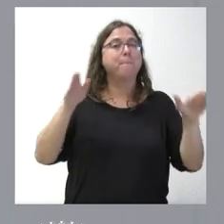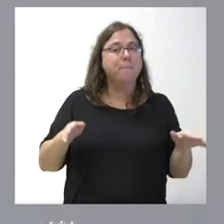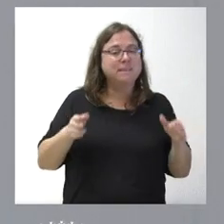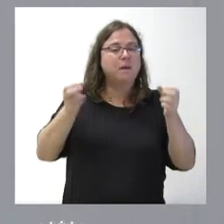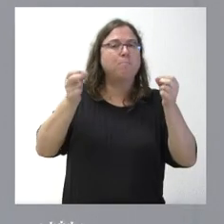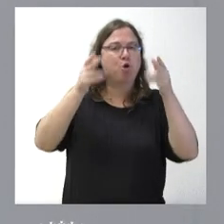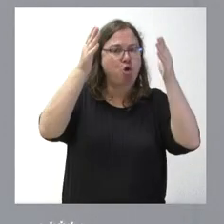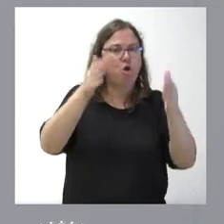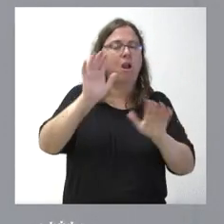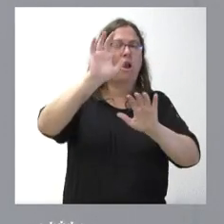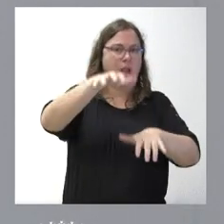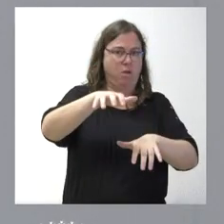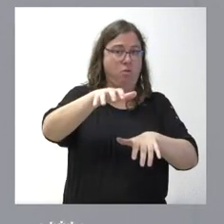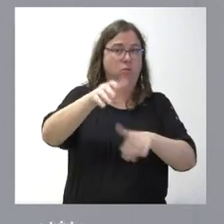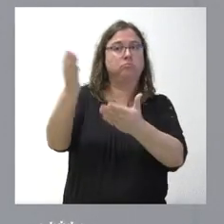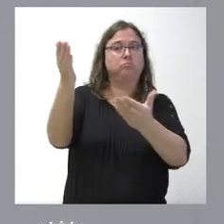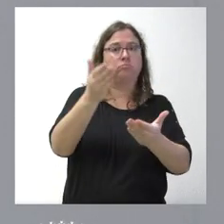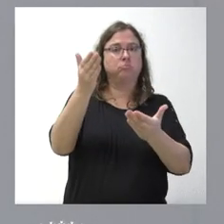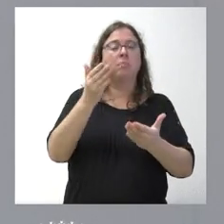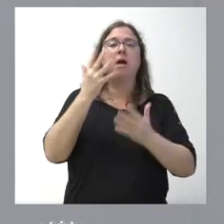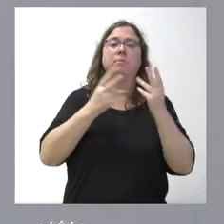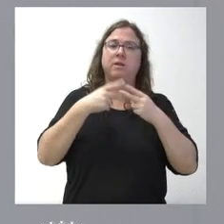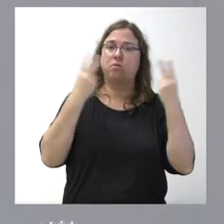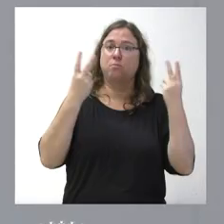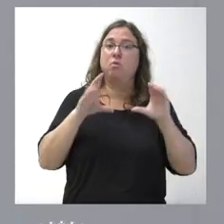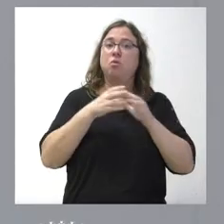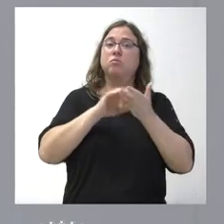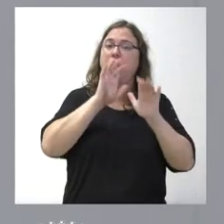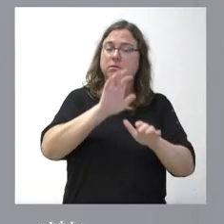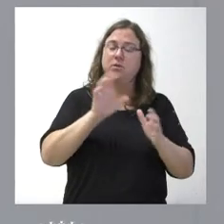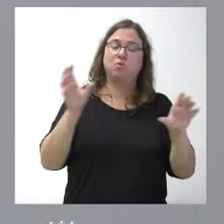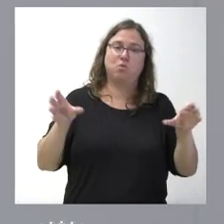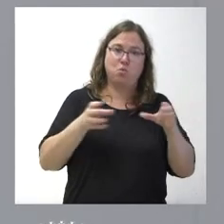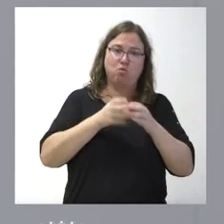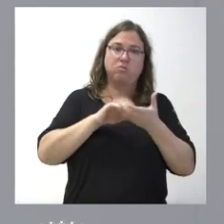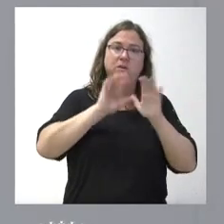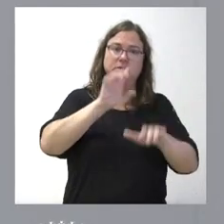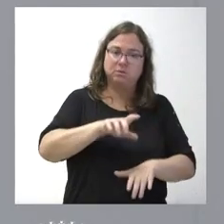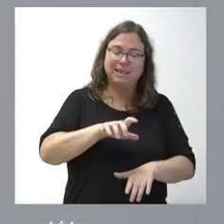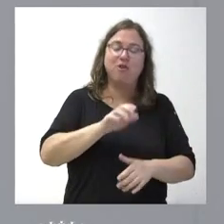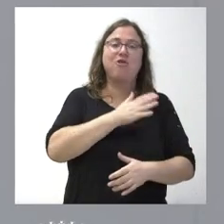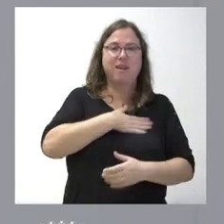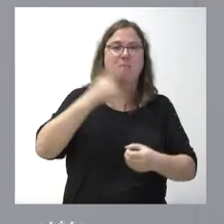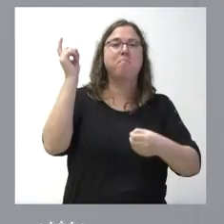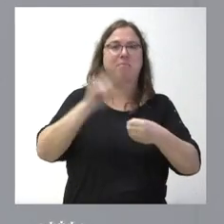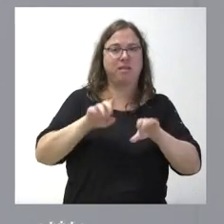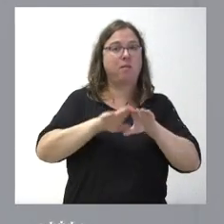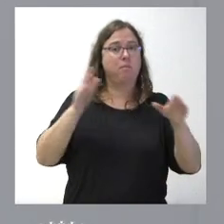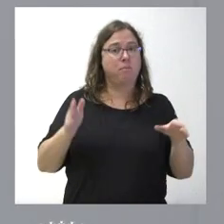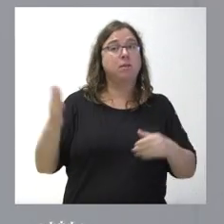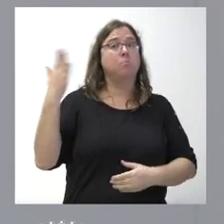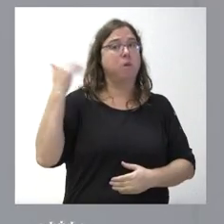y se invitó a las administraciones públicas la junta de Castellón decidió participar en esa mesa fuimos a todas las reuniones a las que fuimos